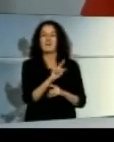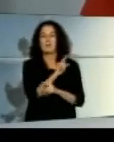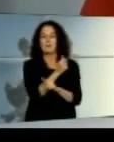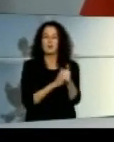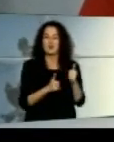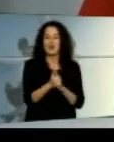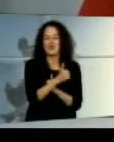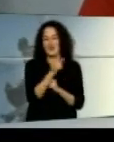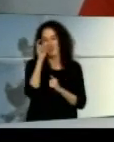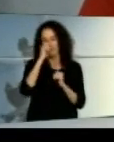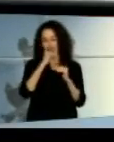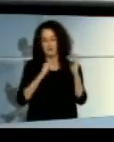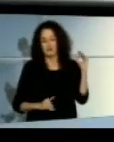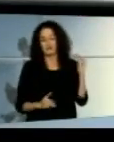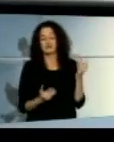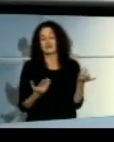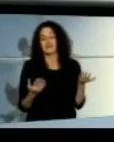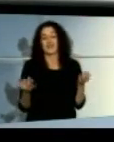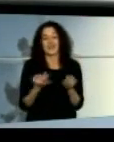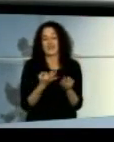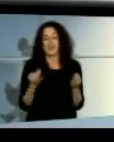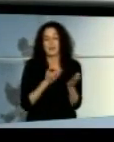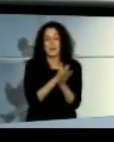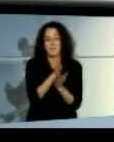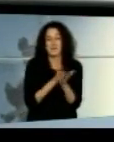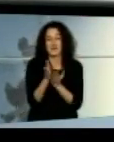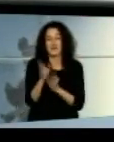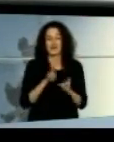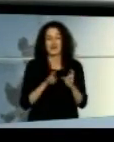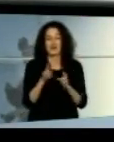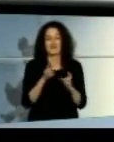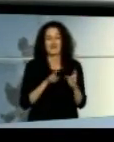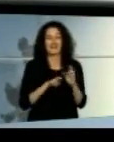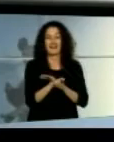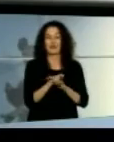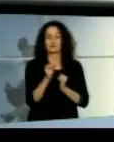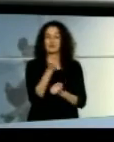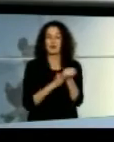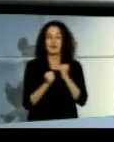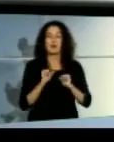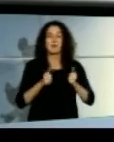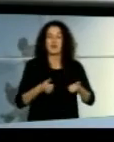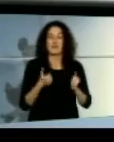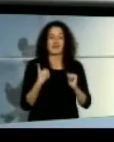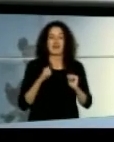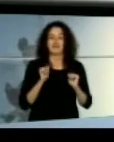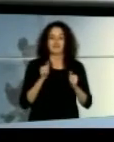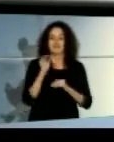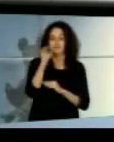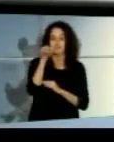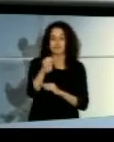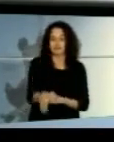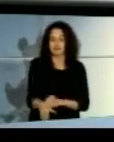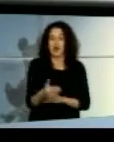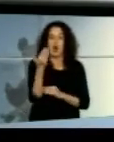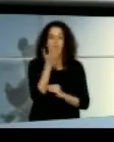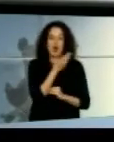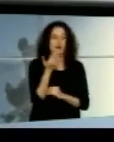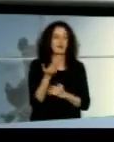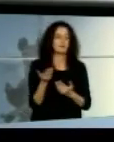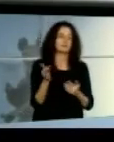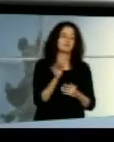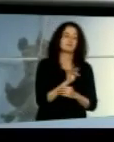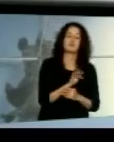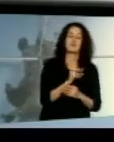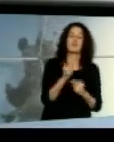las cosas, sí, hay que tener medios y recursos. Acabó, y acabó. Empieza la decadencia. Decadencia del colegio, es decir, la diputación